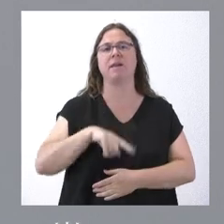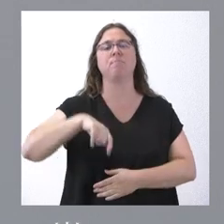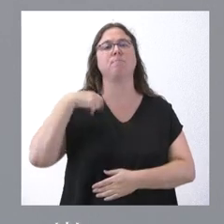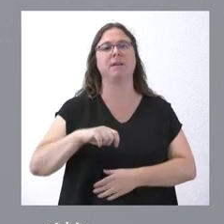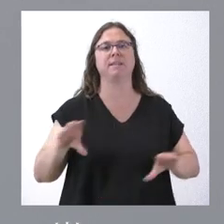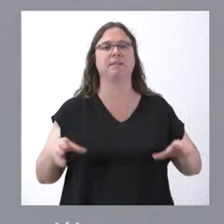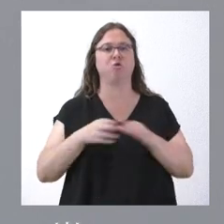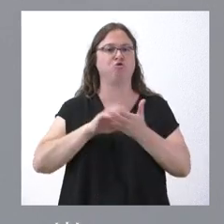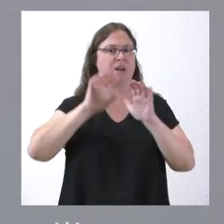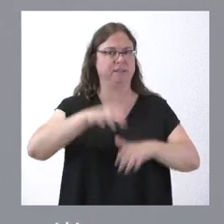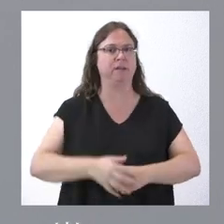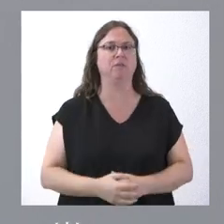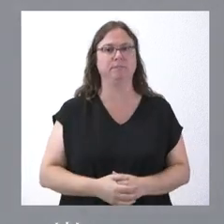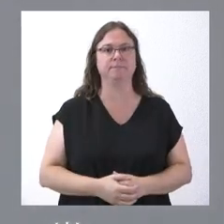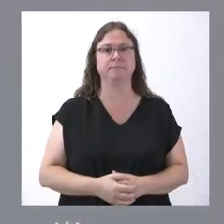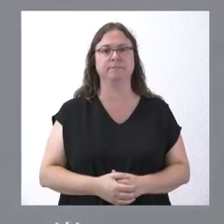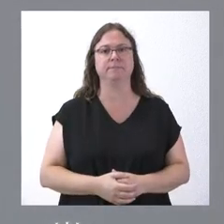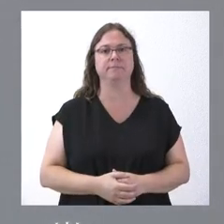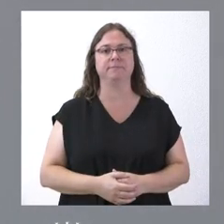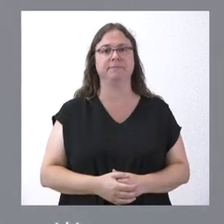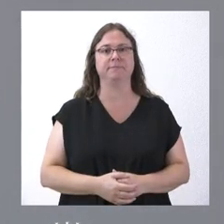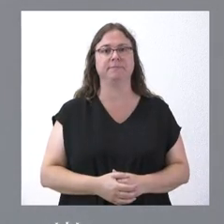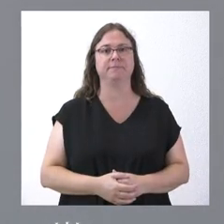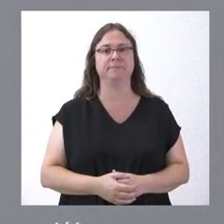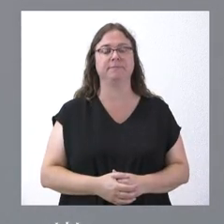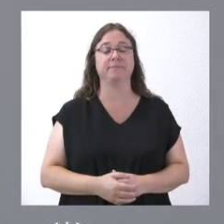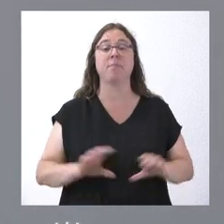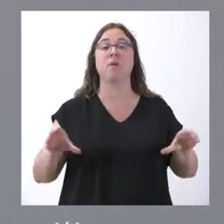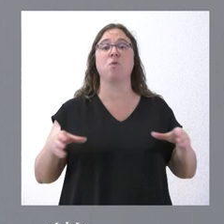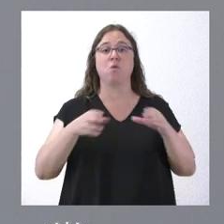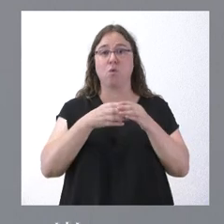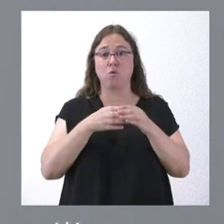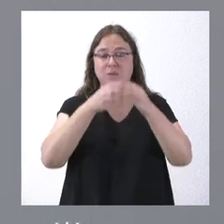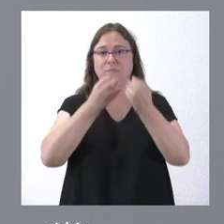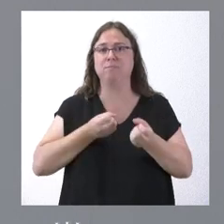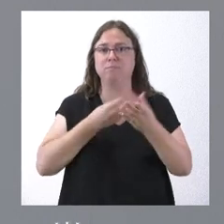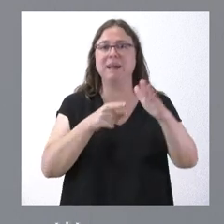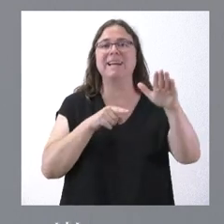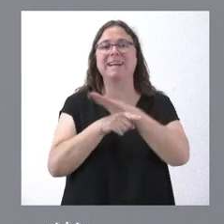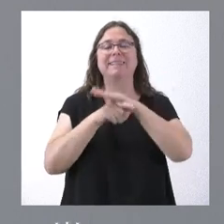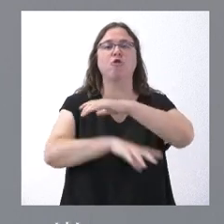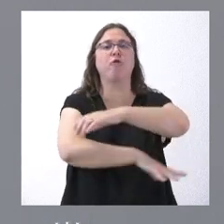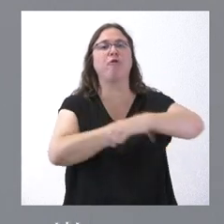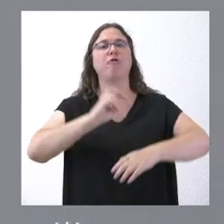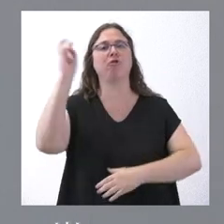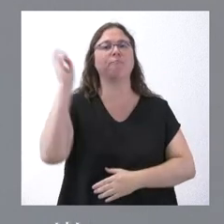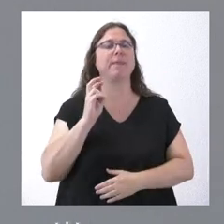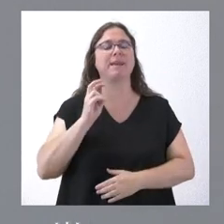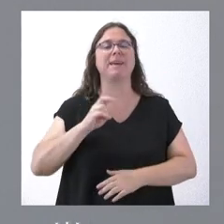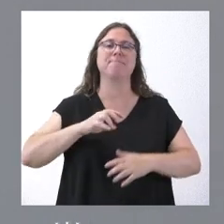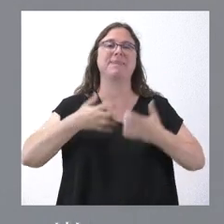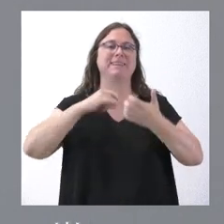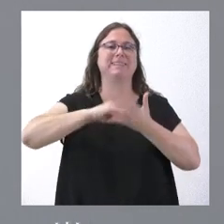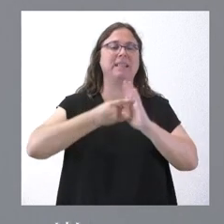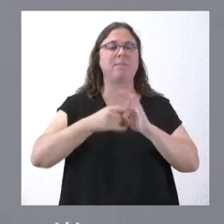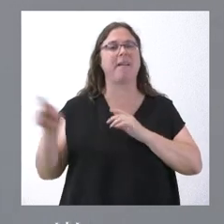de Castilla y León. La Junta da cuenta de la gestión de los fondos procedentes del Mecanismo de Recuperación y